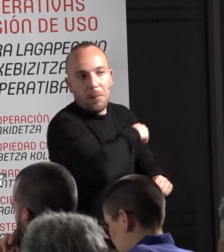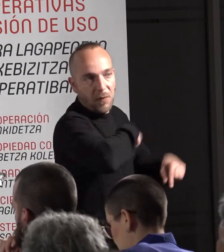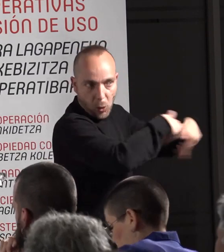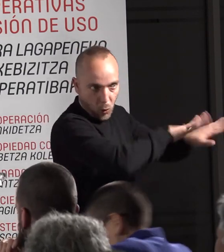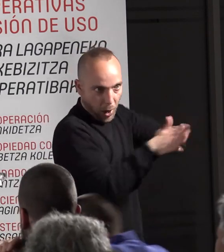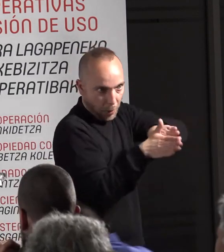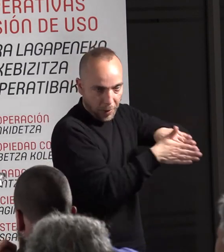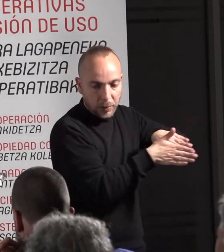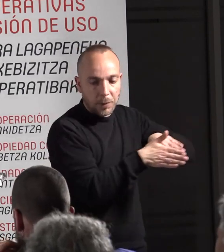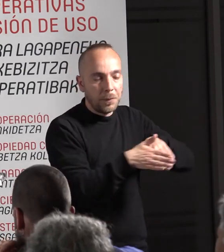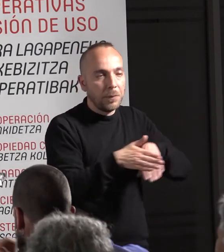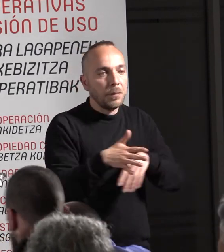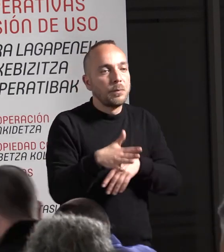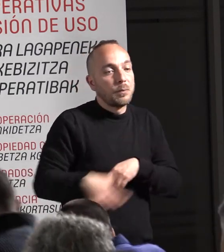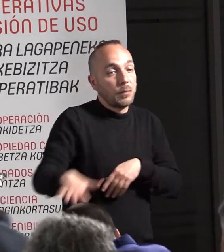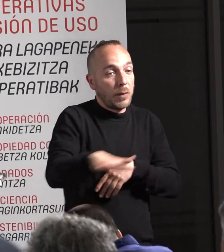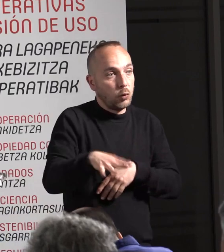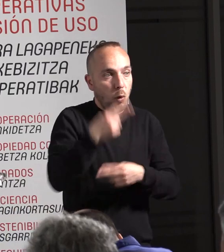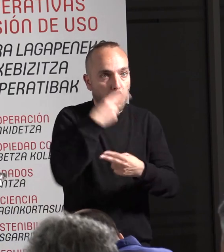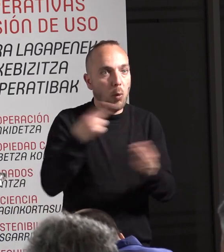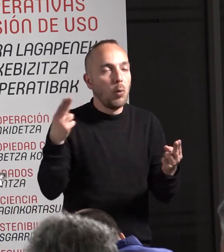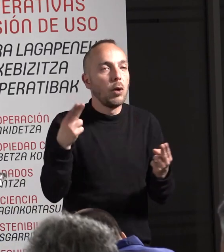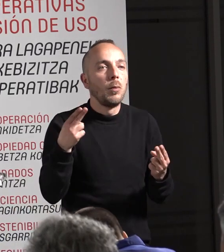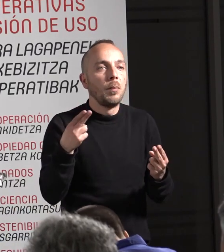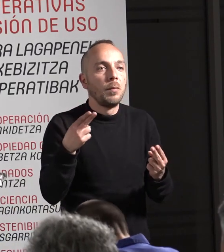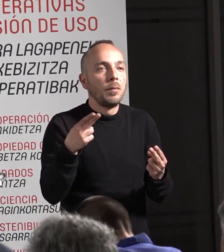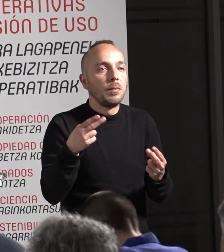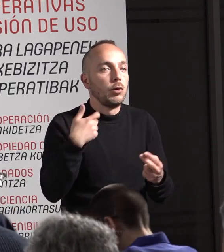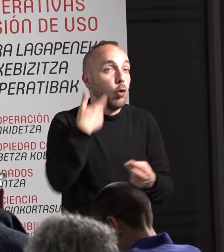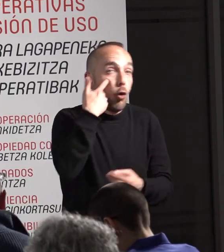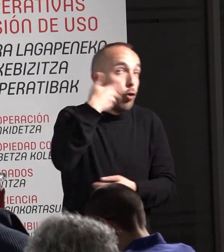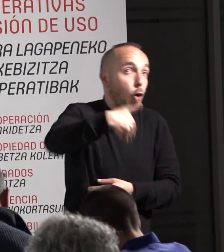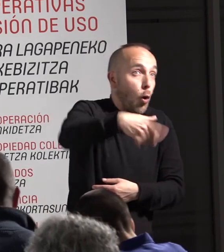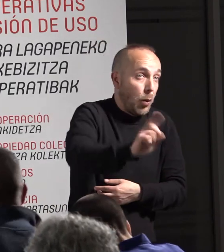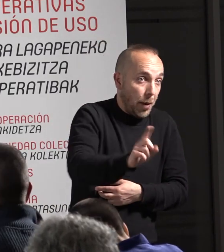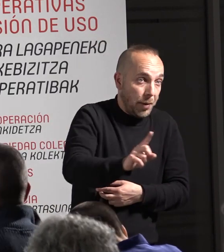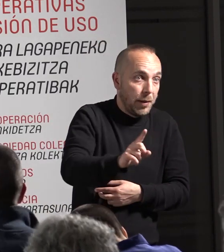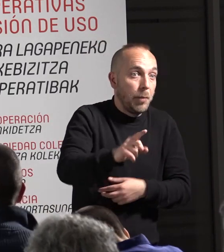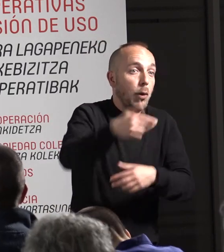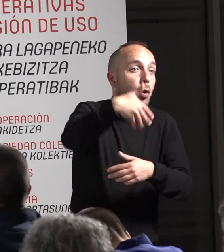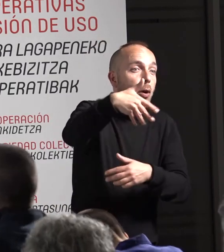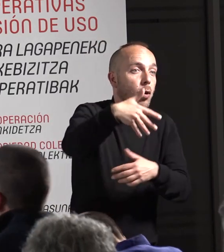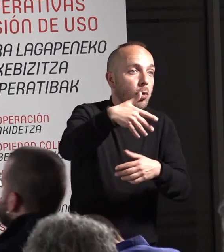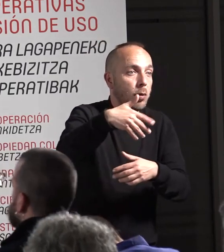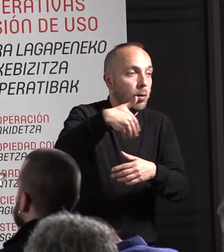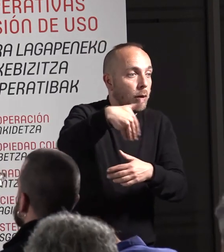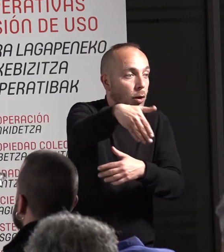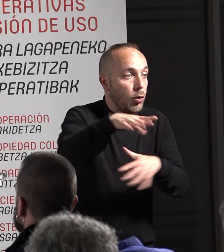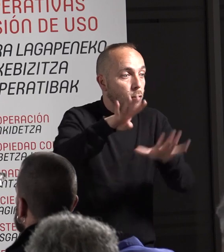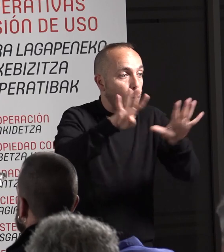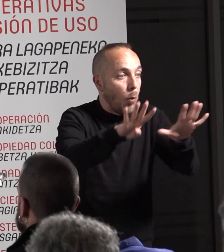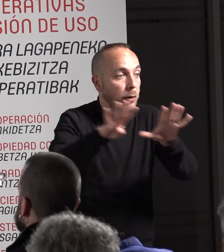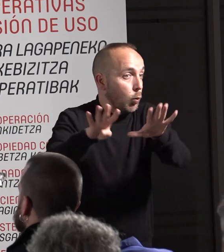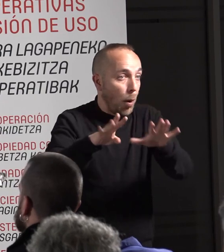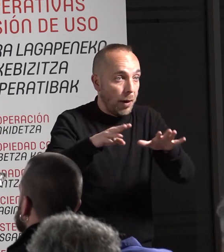donde yo no lo voy a ver y la mayoría de vosotros tampoco, pero 99 años pasan, o